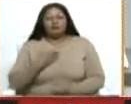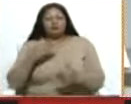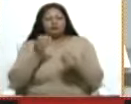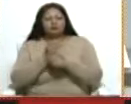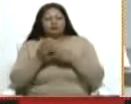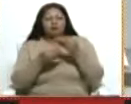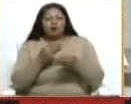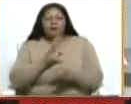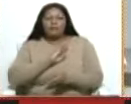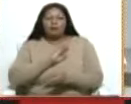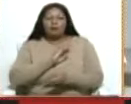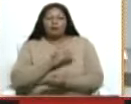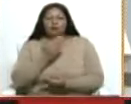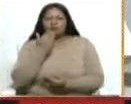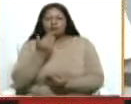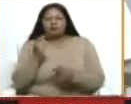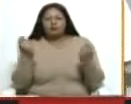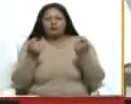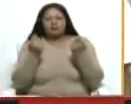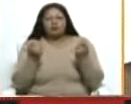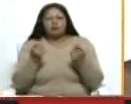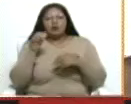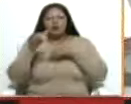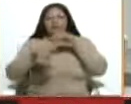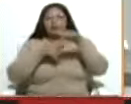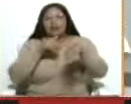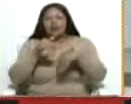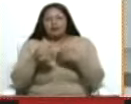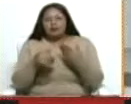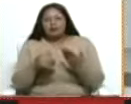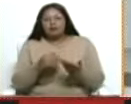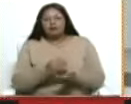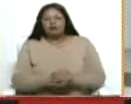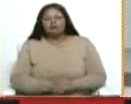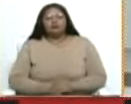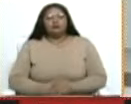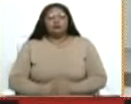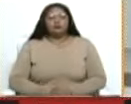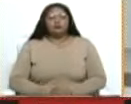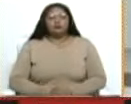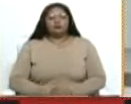se publicita una playa con tanta así